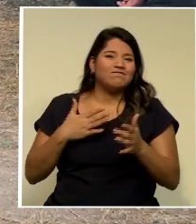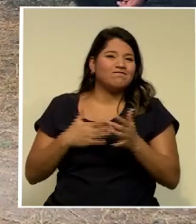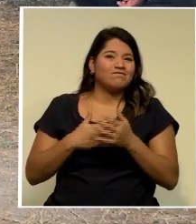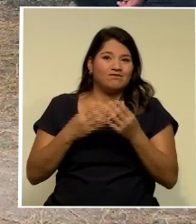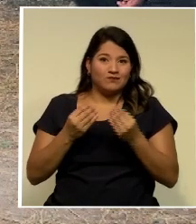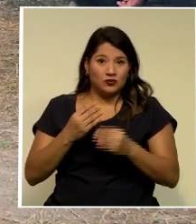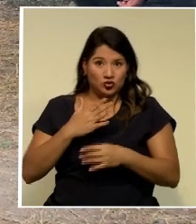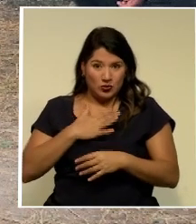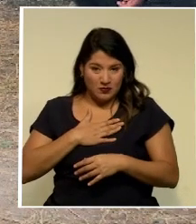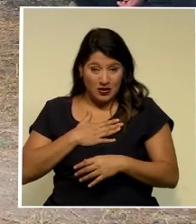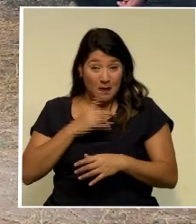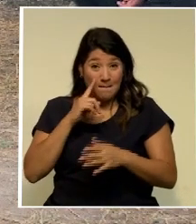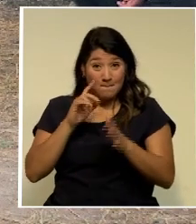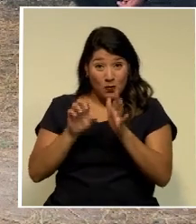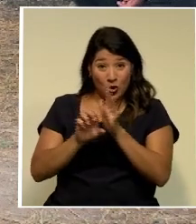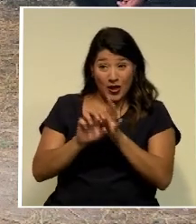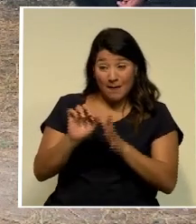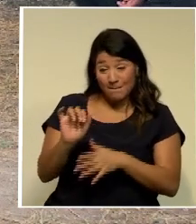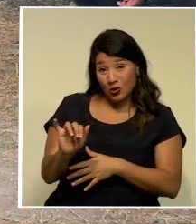Esto, por ejemplo, es